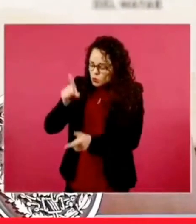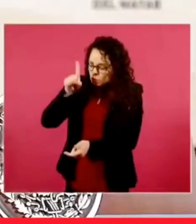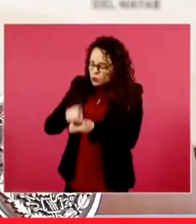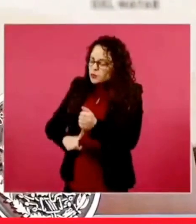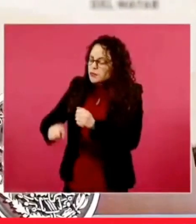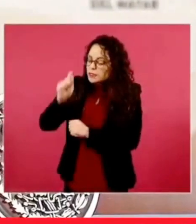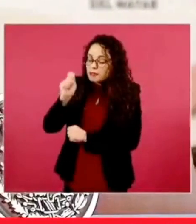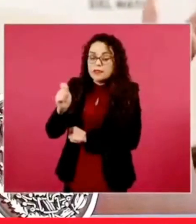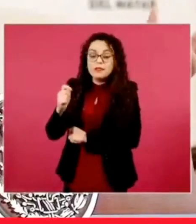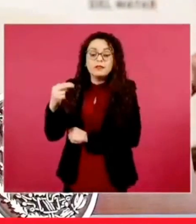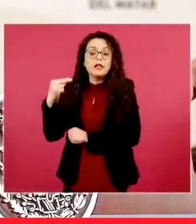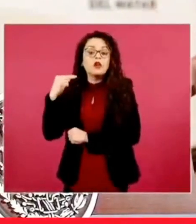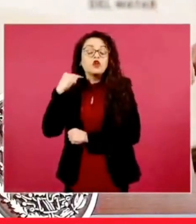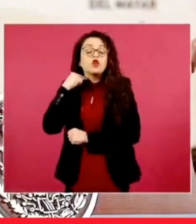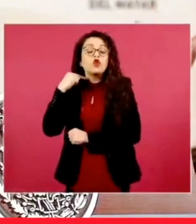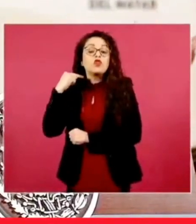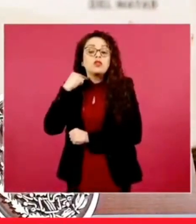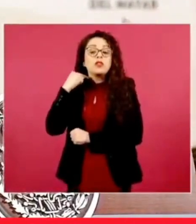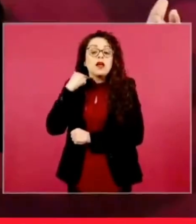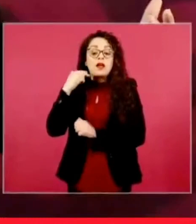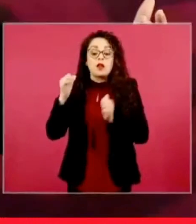con observadores